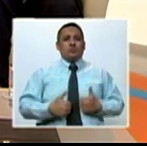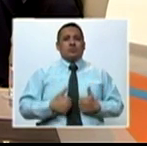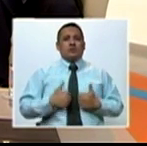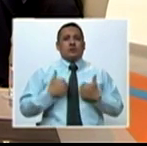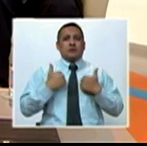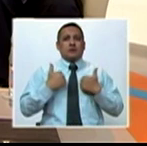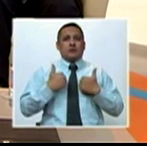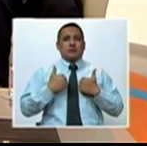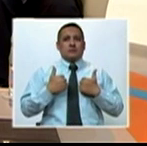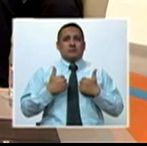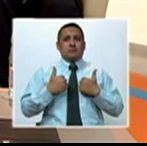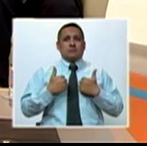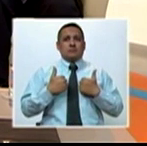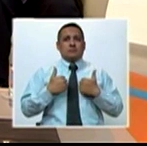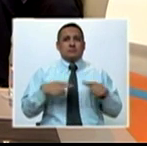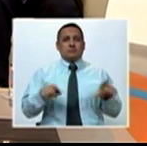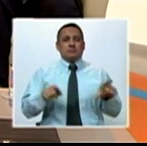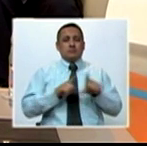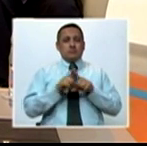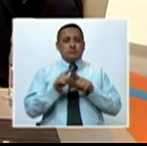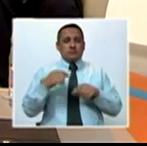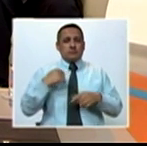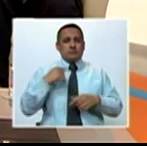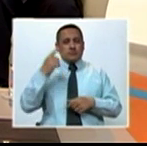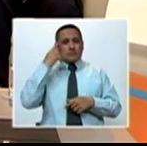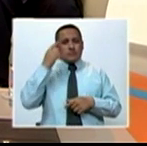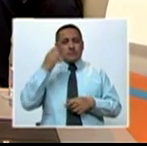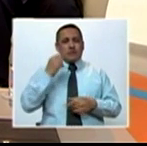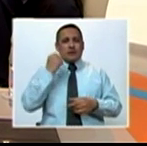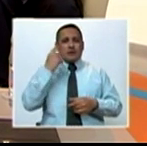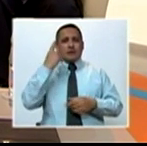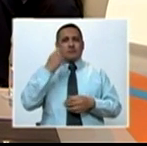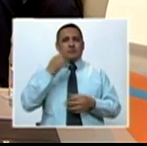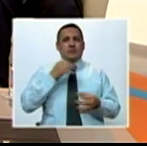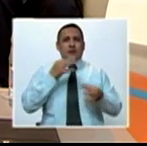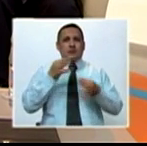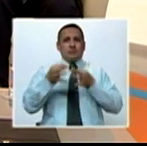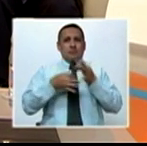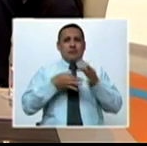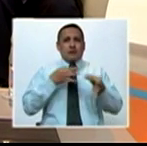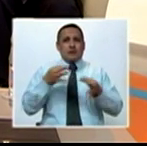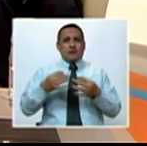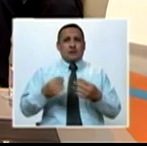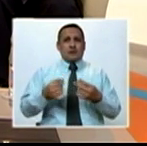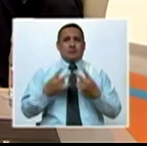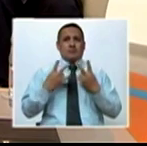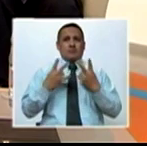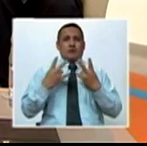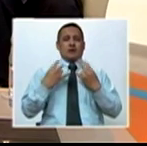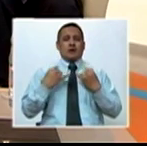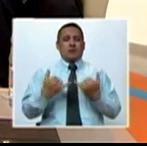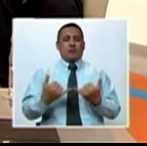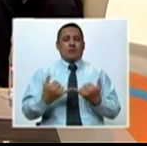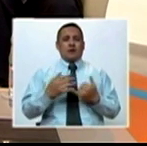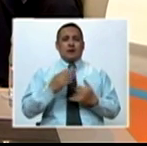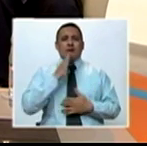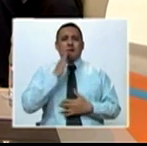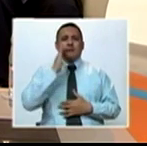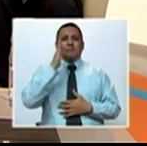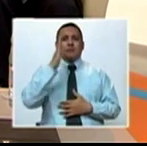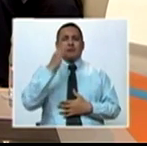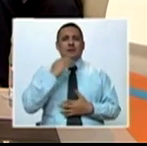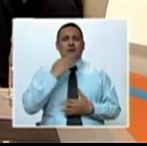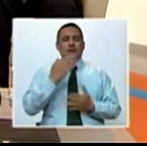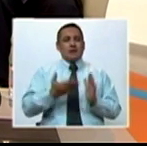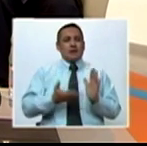sobrevivir. Es lo que entiendo que dice. Pero además, fíjate que lo que está diciendo es que